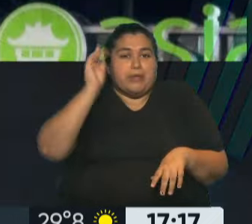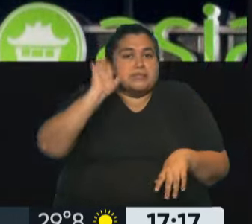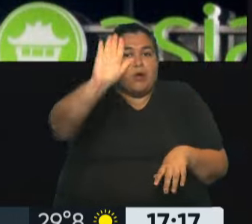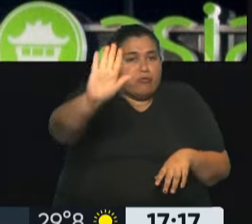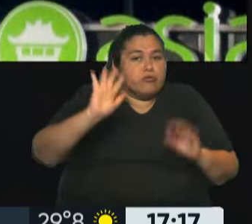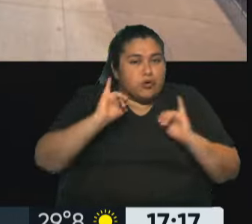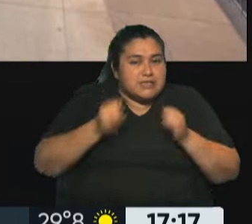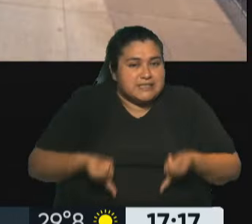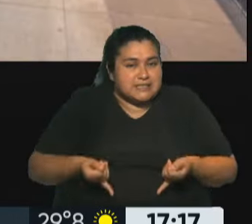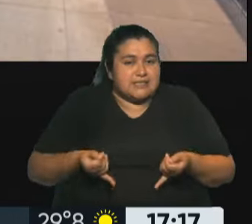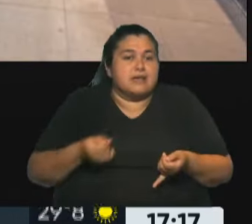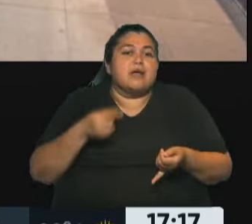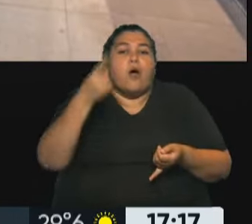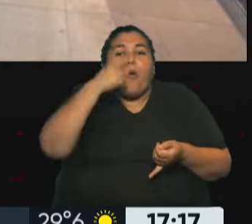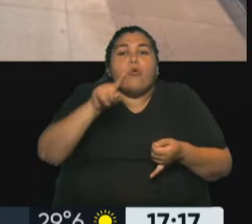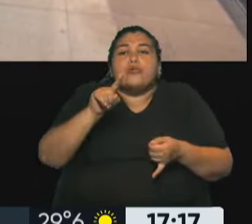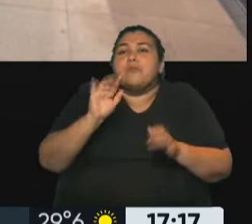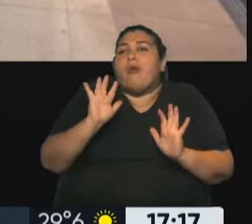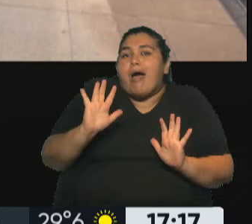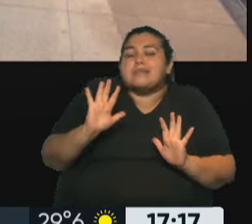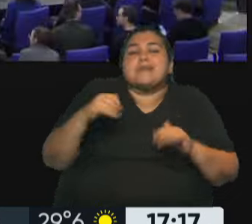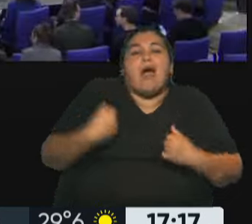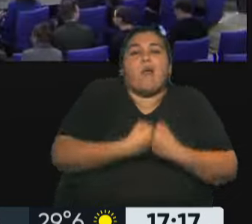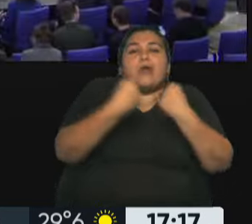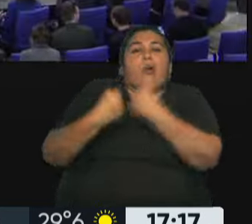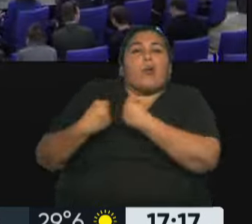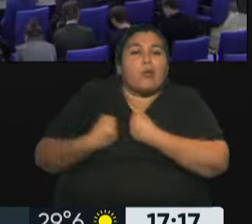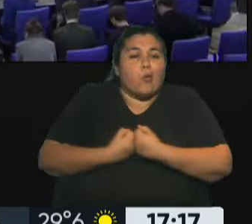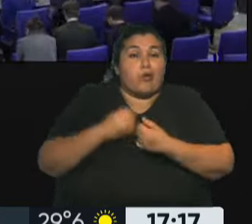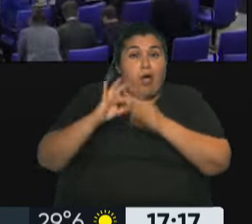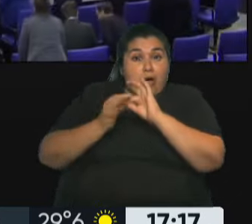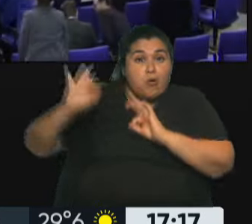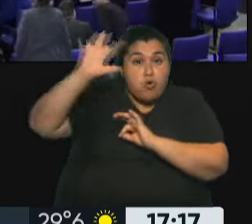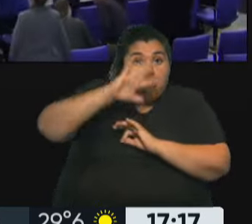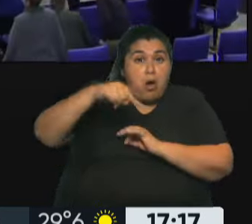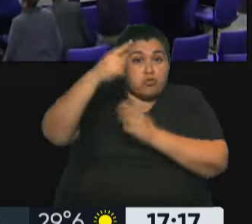además estamos viendo que comparten las ultraderechas en otros países de Europa que forman parte de la Unión Europea también.